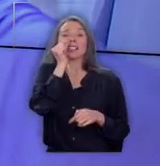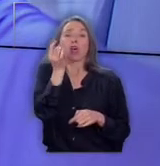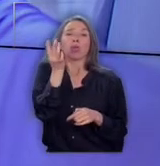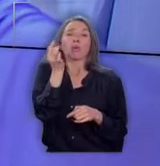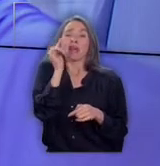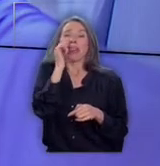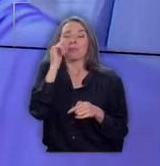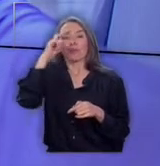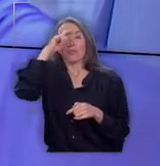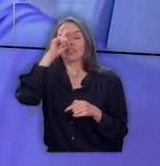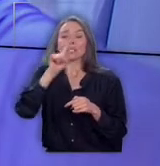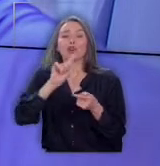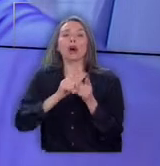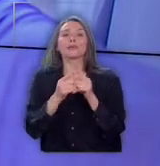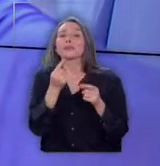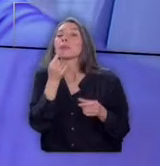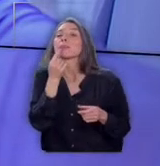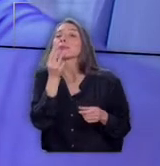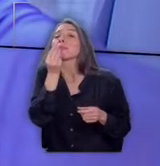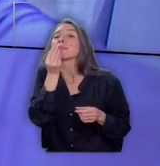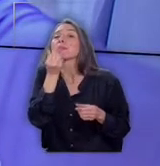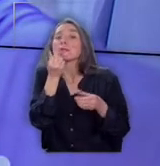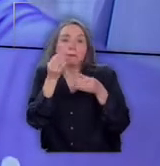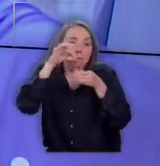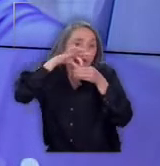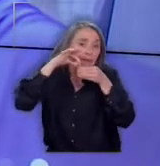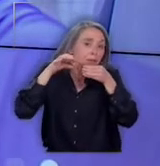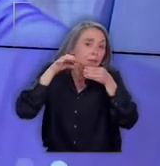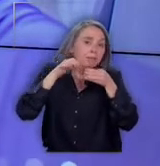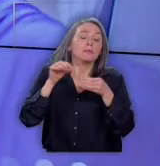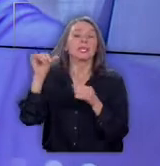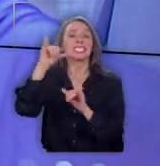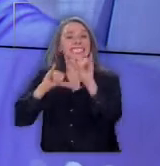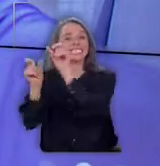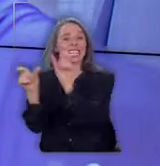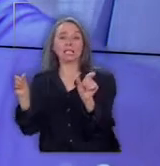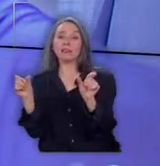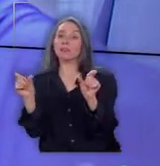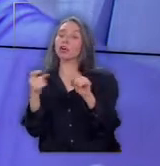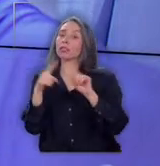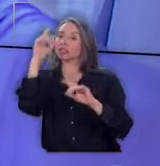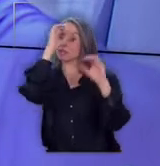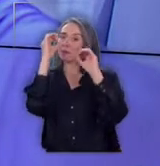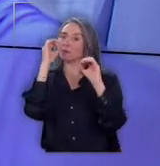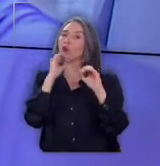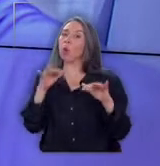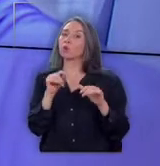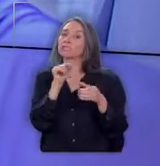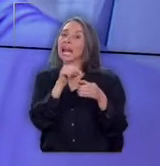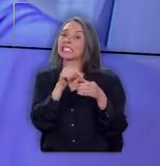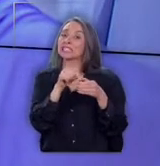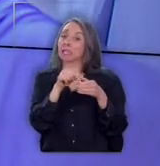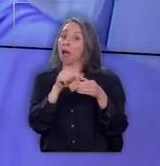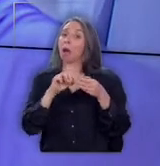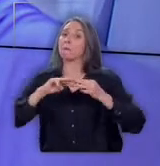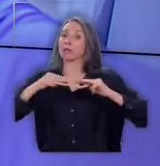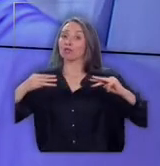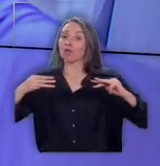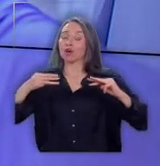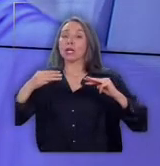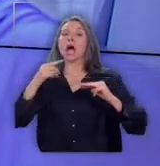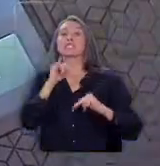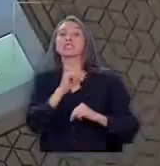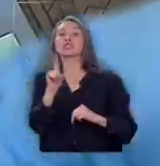en la detección del coronavirus Eso sí parte de la comunidad científica discrepa de su utilización Andrés Ramírez tiene la